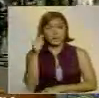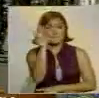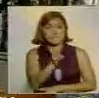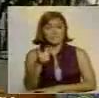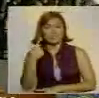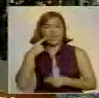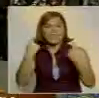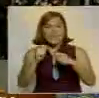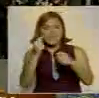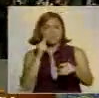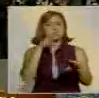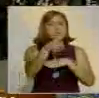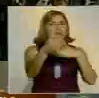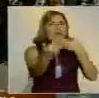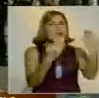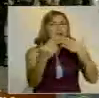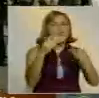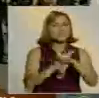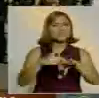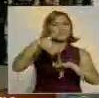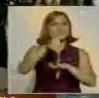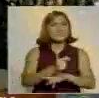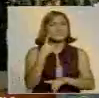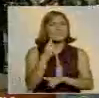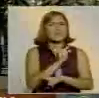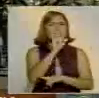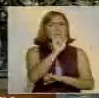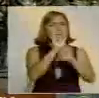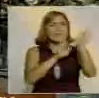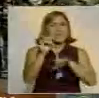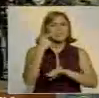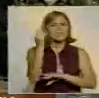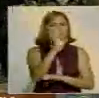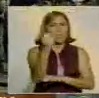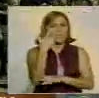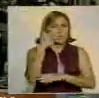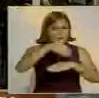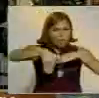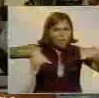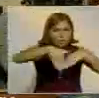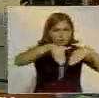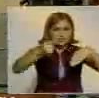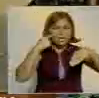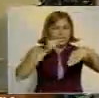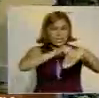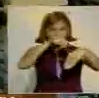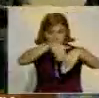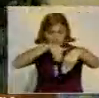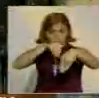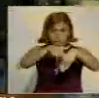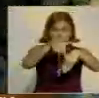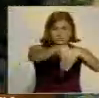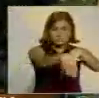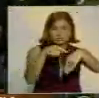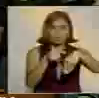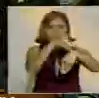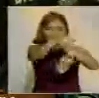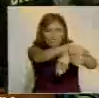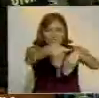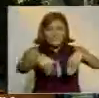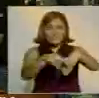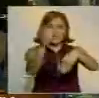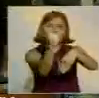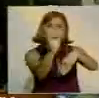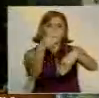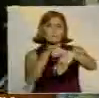están tratando de dialogar con autoridades de migración colombianas justo en una zona neutral donde se divide pues